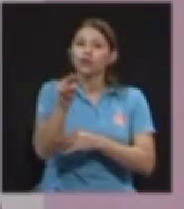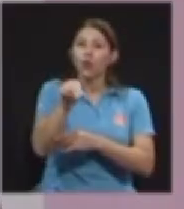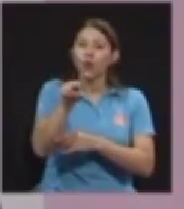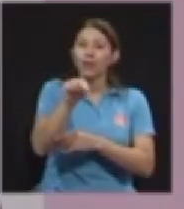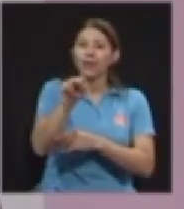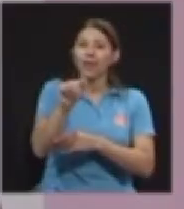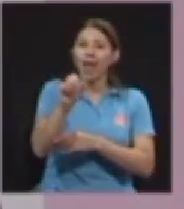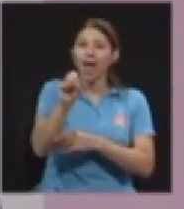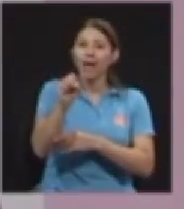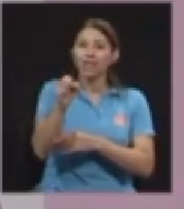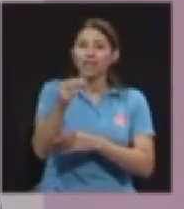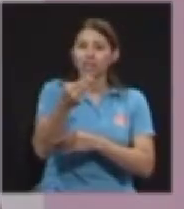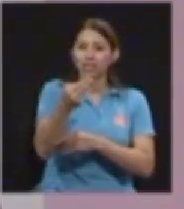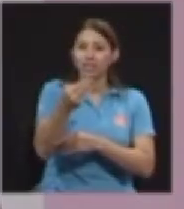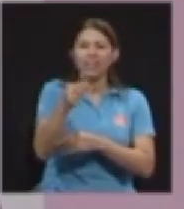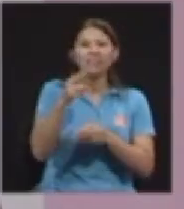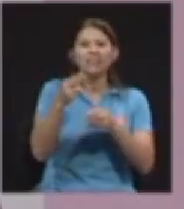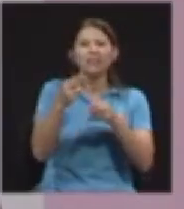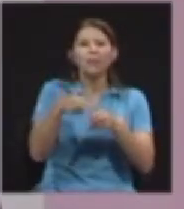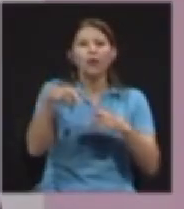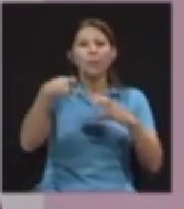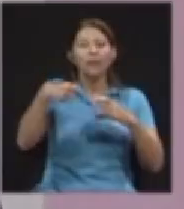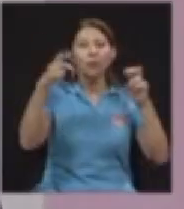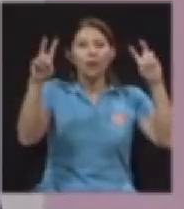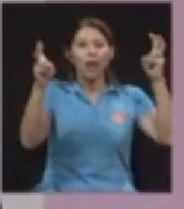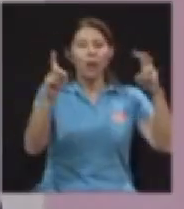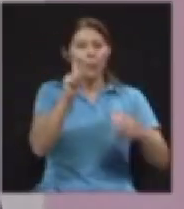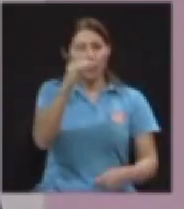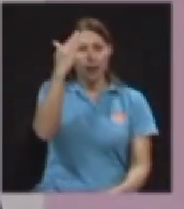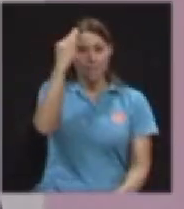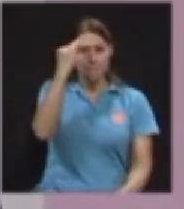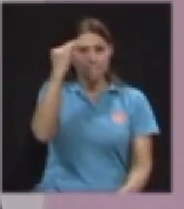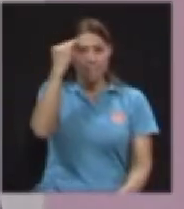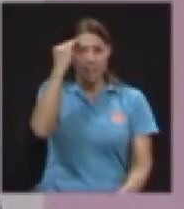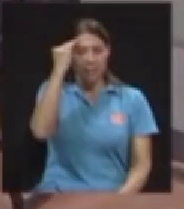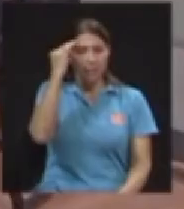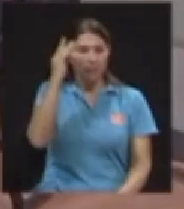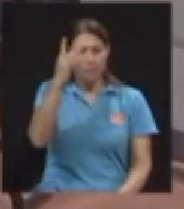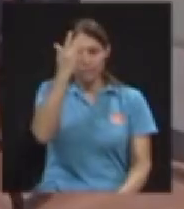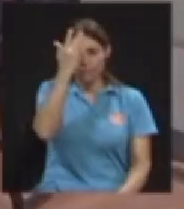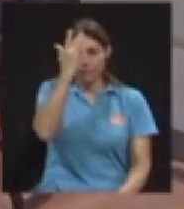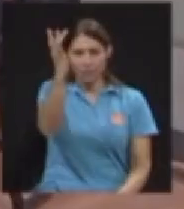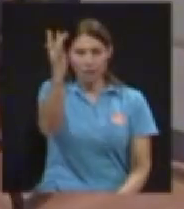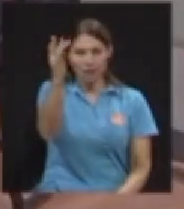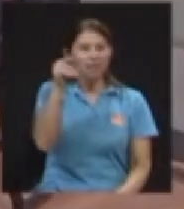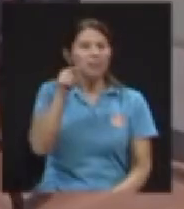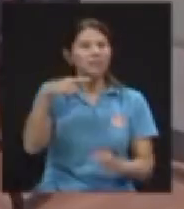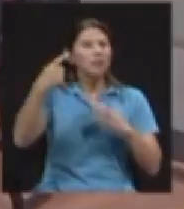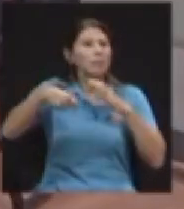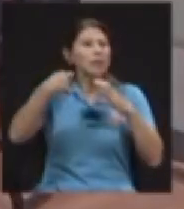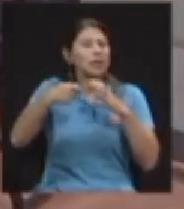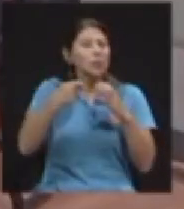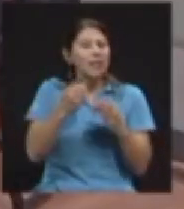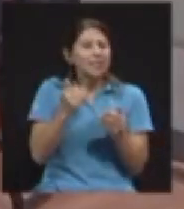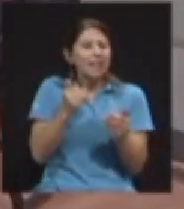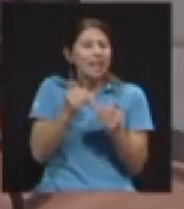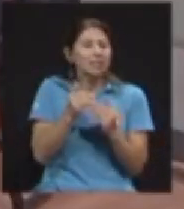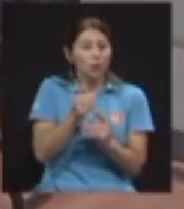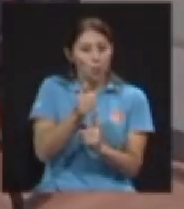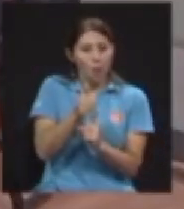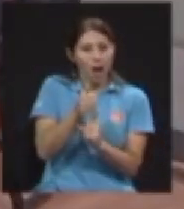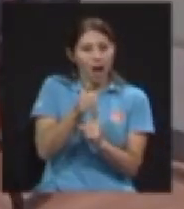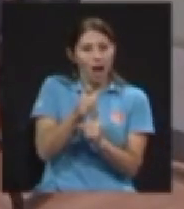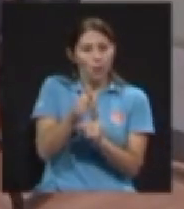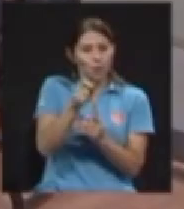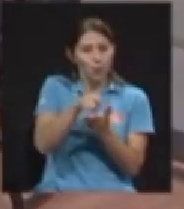brillante, y que es una película casi que autobiográfica de un profesor de matemáticas